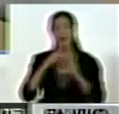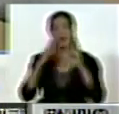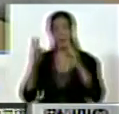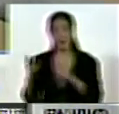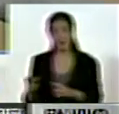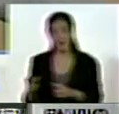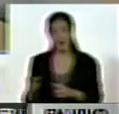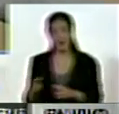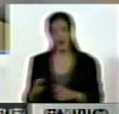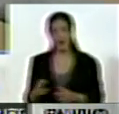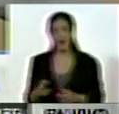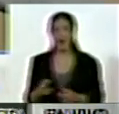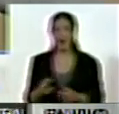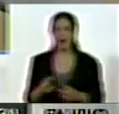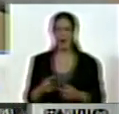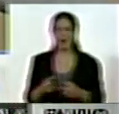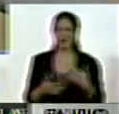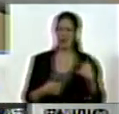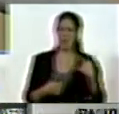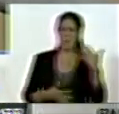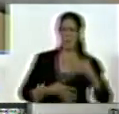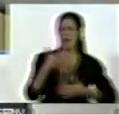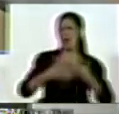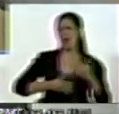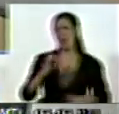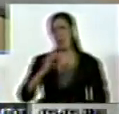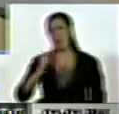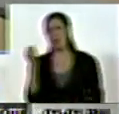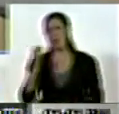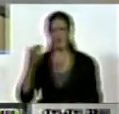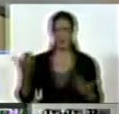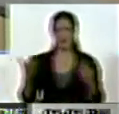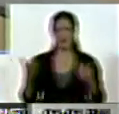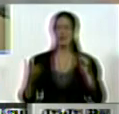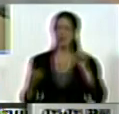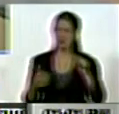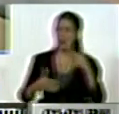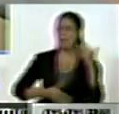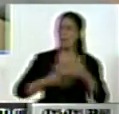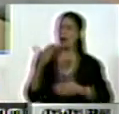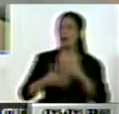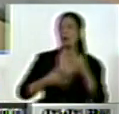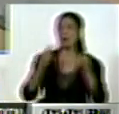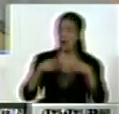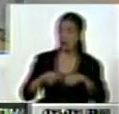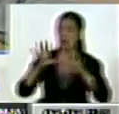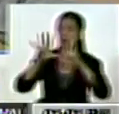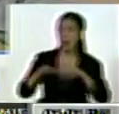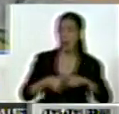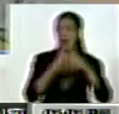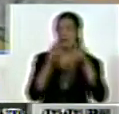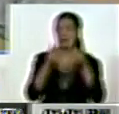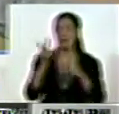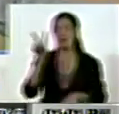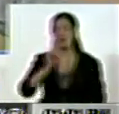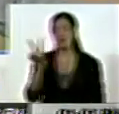en la vida se es policía o se es delincuente, él es un delincuente que trató de robar el dinero de